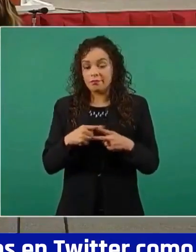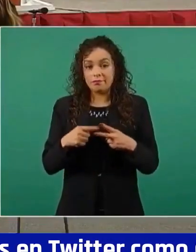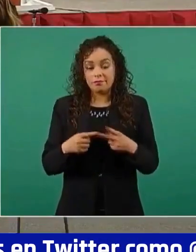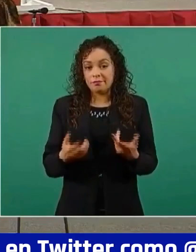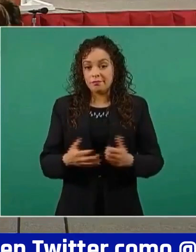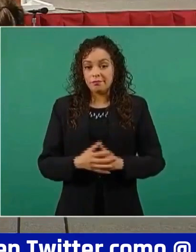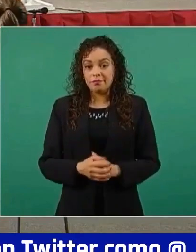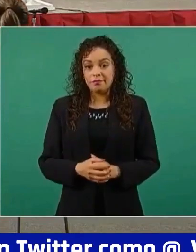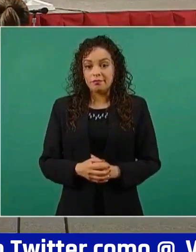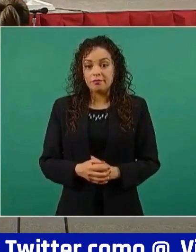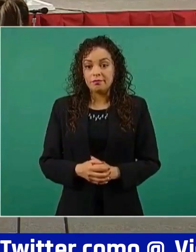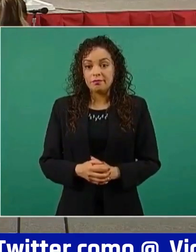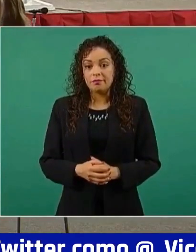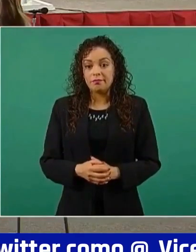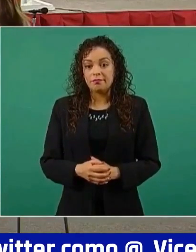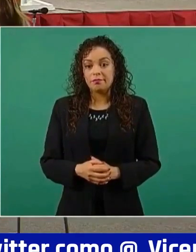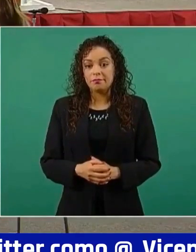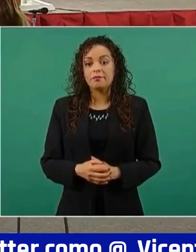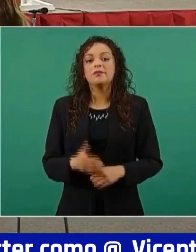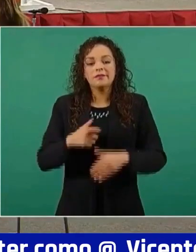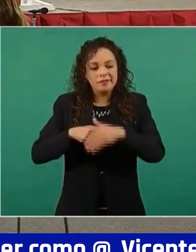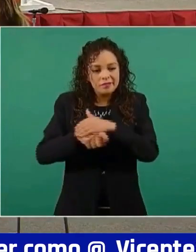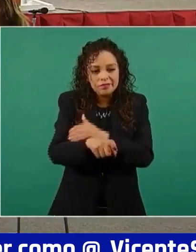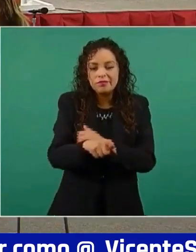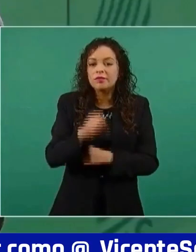para amaiciar a medios de comunicación,